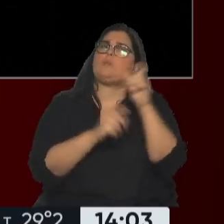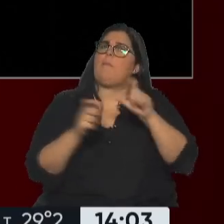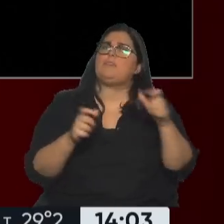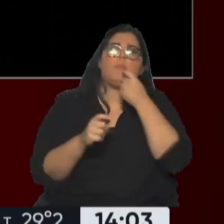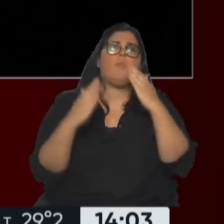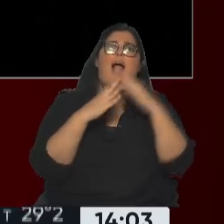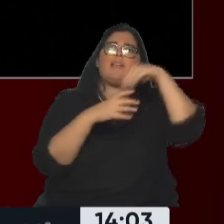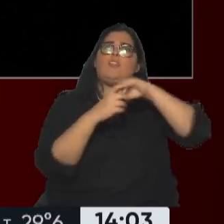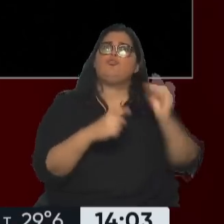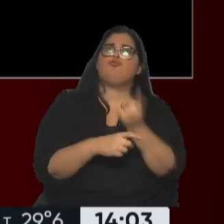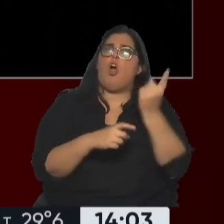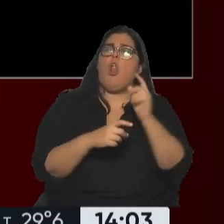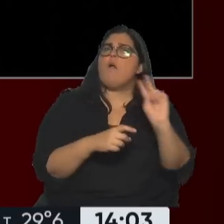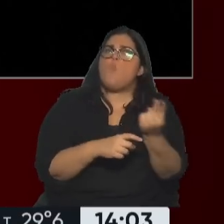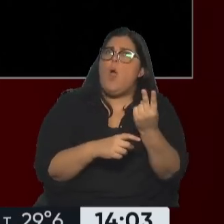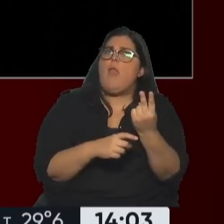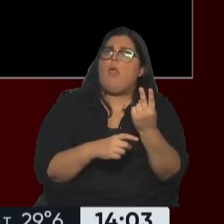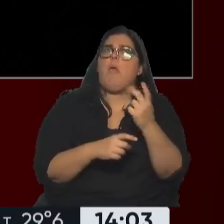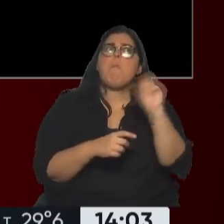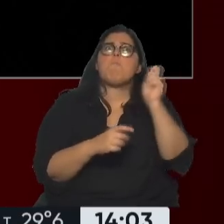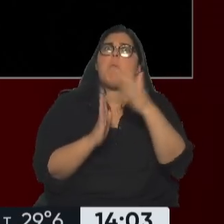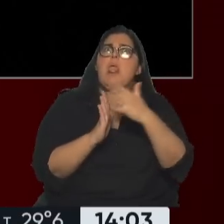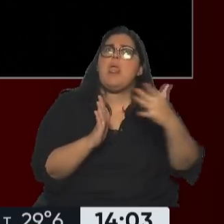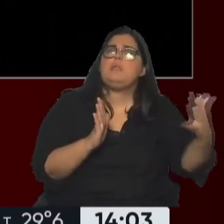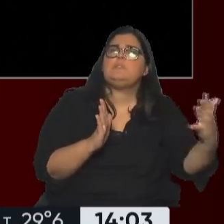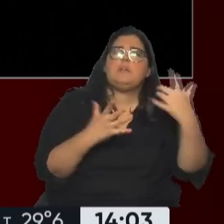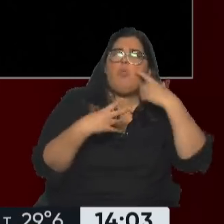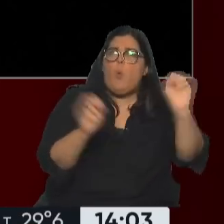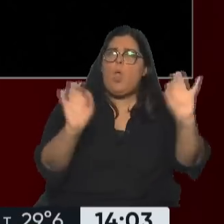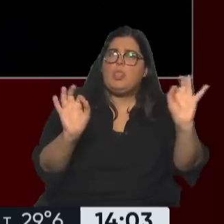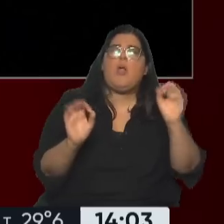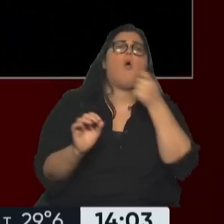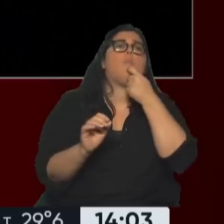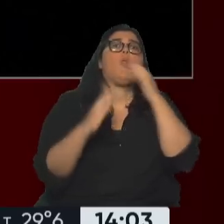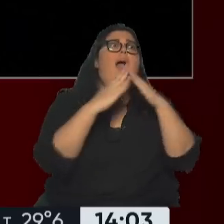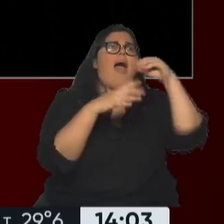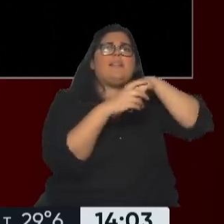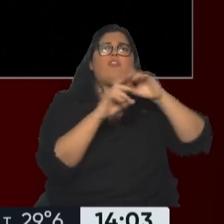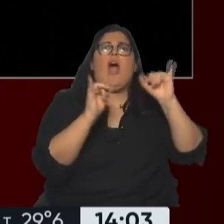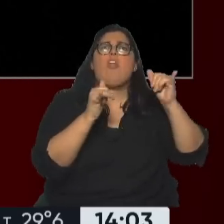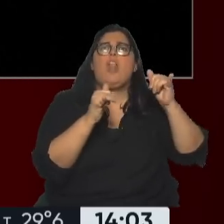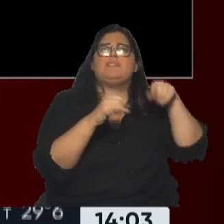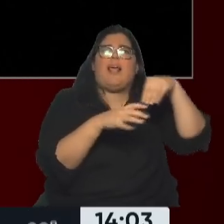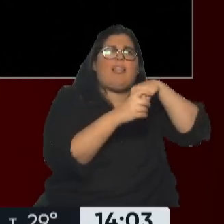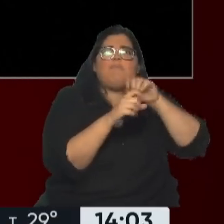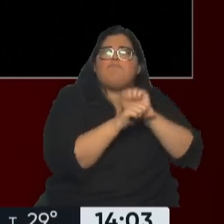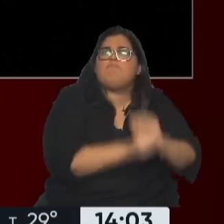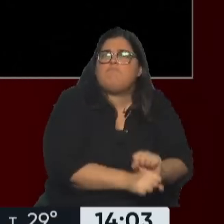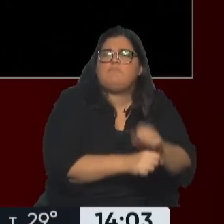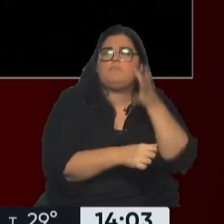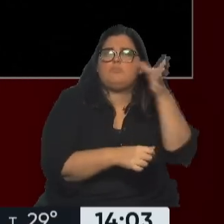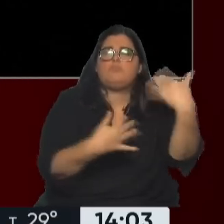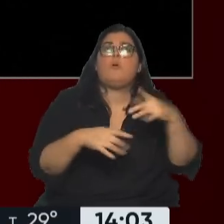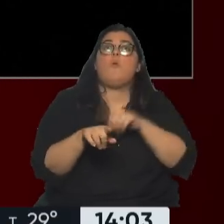sola en sus casas y pueden pasar meses y nadie las encuentra, o adolescentes que no salen de sus casas, y esto es un fenómeno, o sea, pasa, de hecho, en medio de